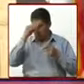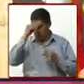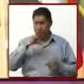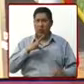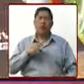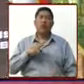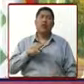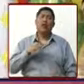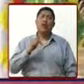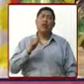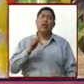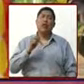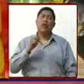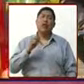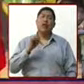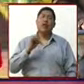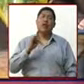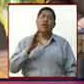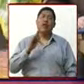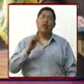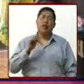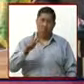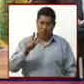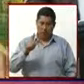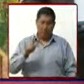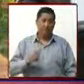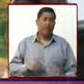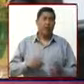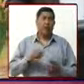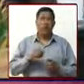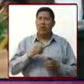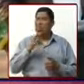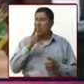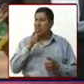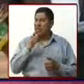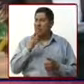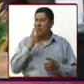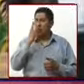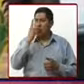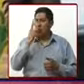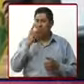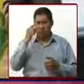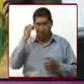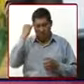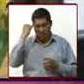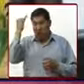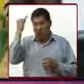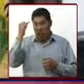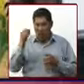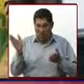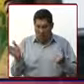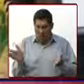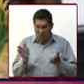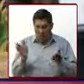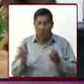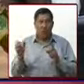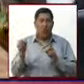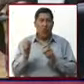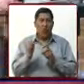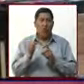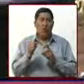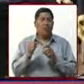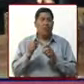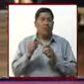señor Aníbal Abel Aguilar Gómez, que sería uno de los ideólogos de golpe de